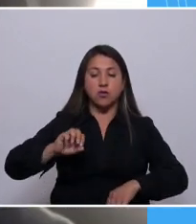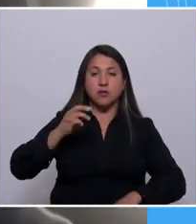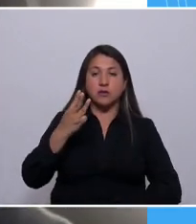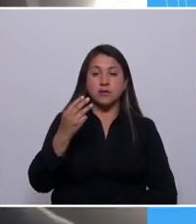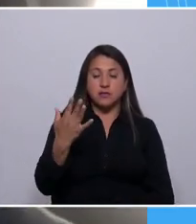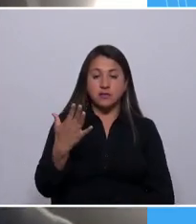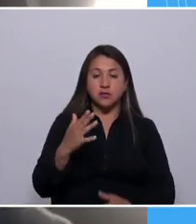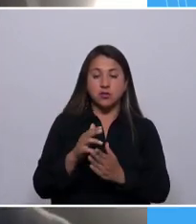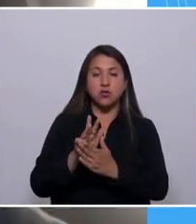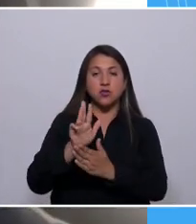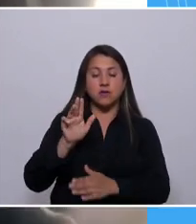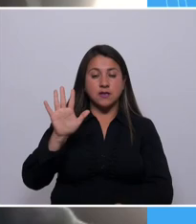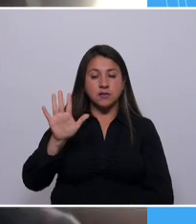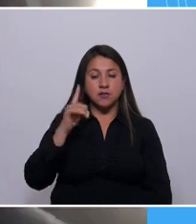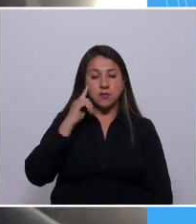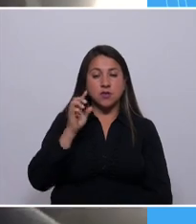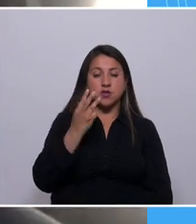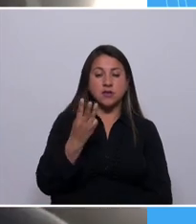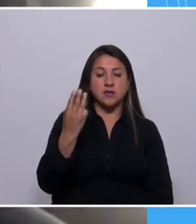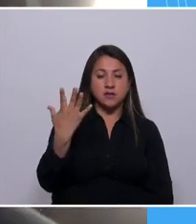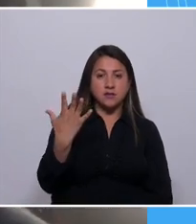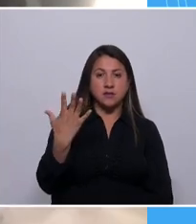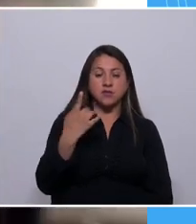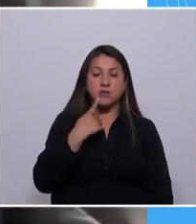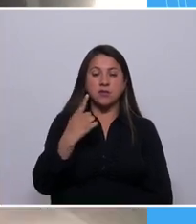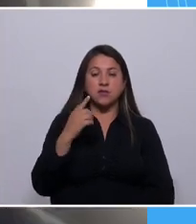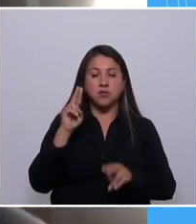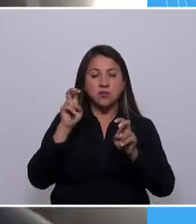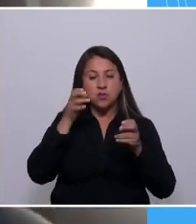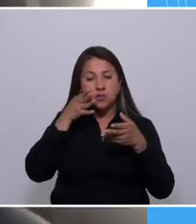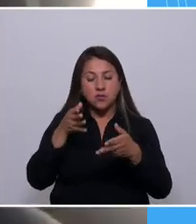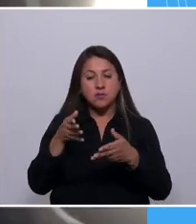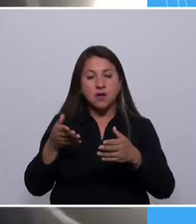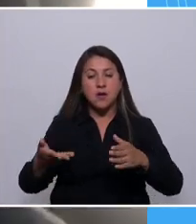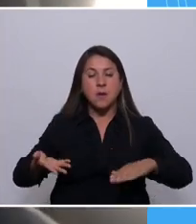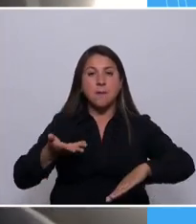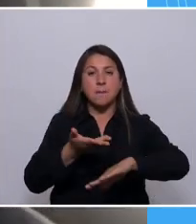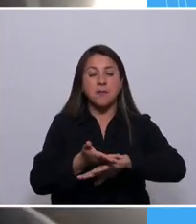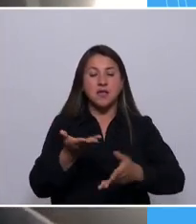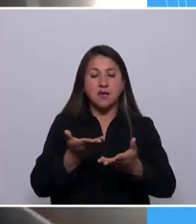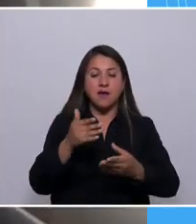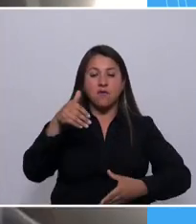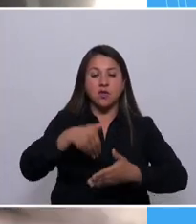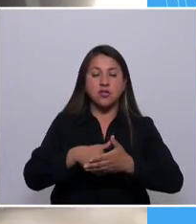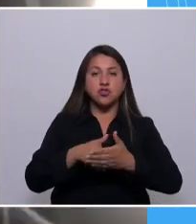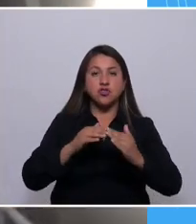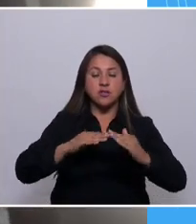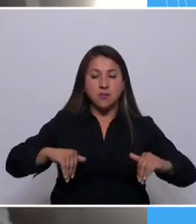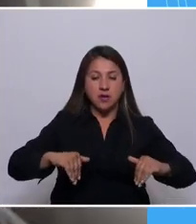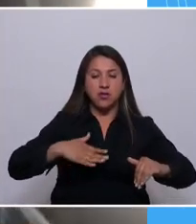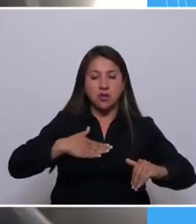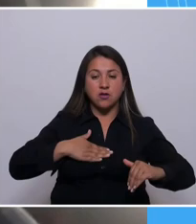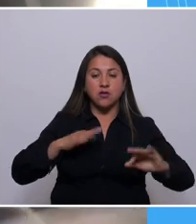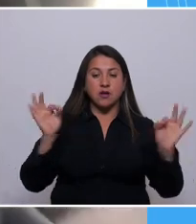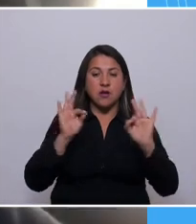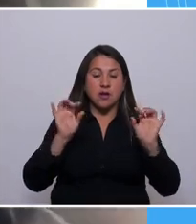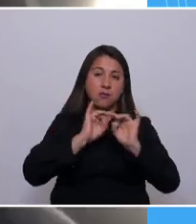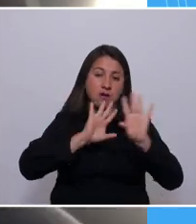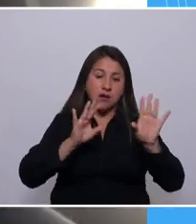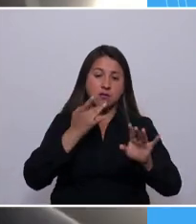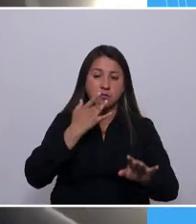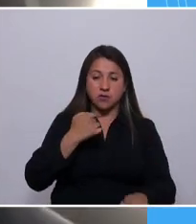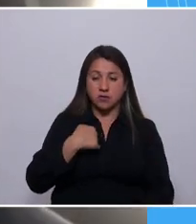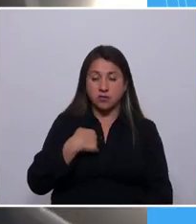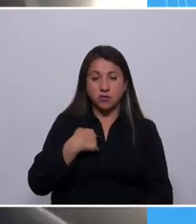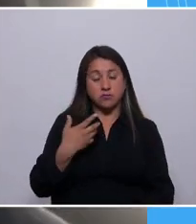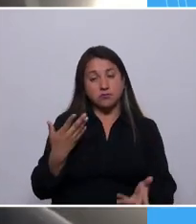y la 95, pero la 35 tenía una particularidad que es la solicitud de votación separada. Quisiera me clarificar a mí, por mi intermedio, a